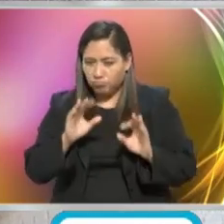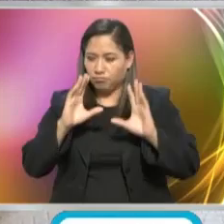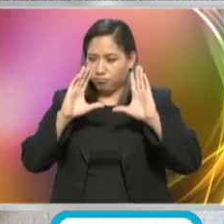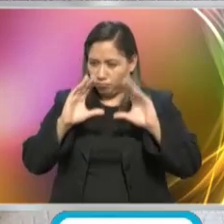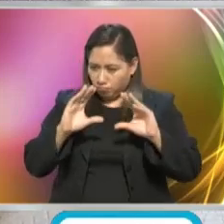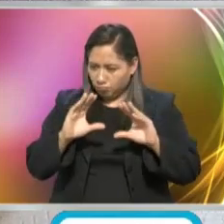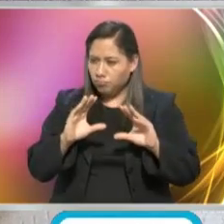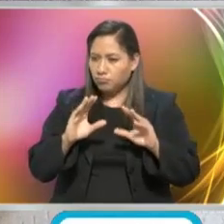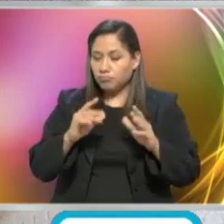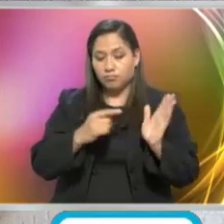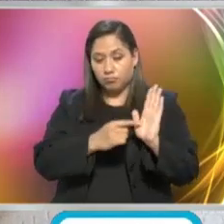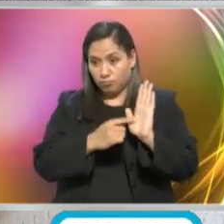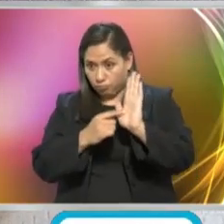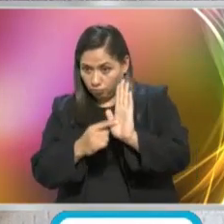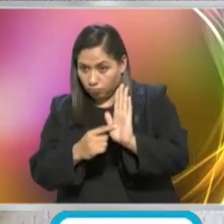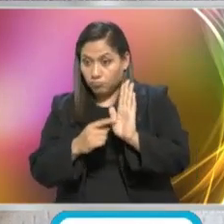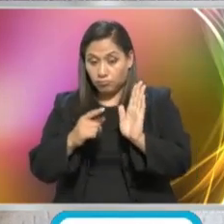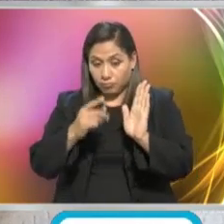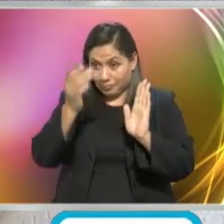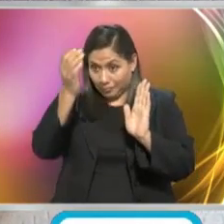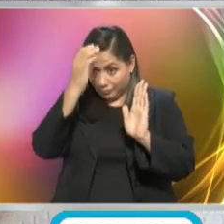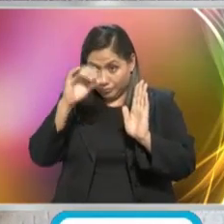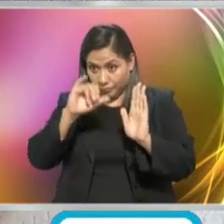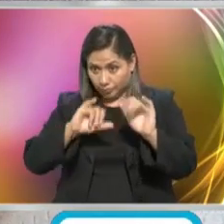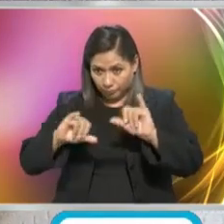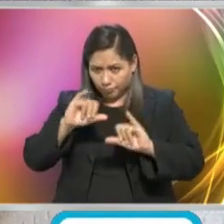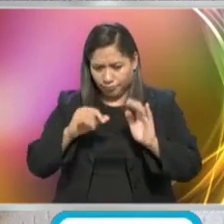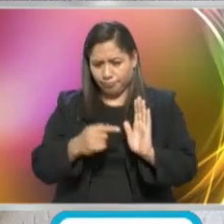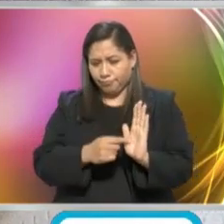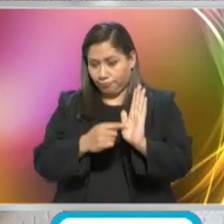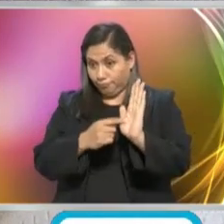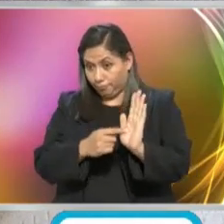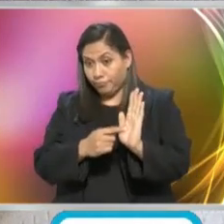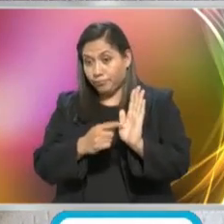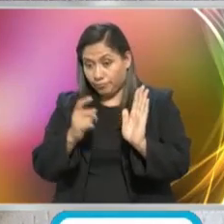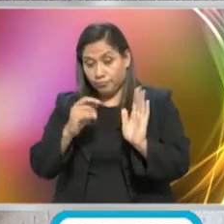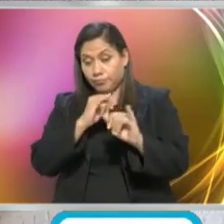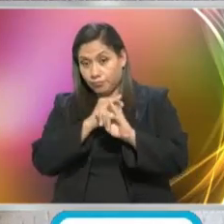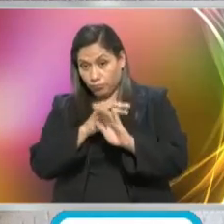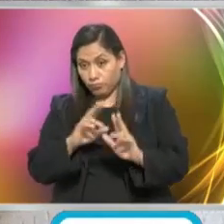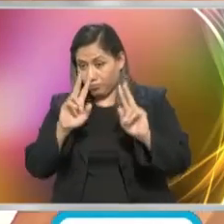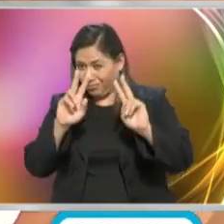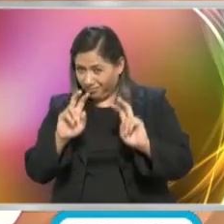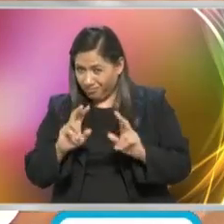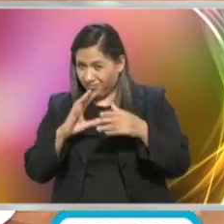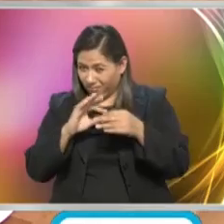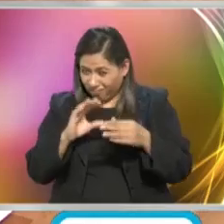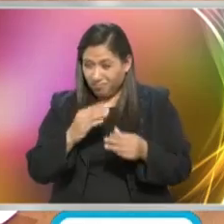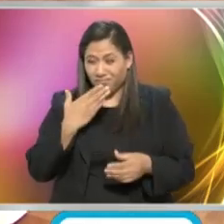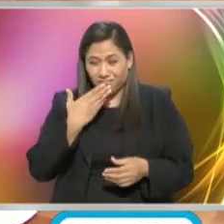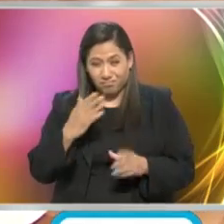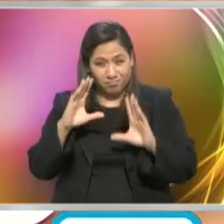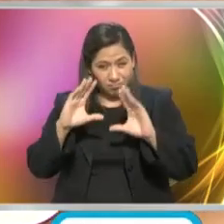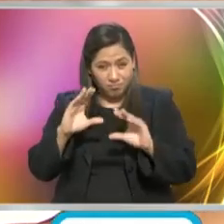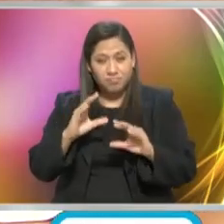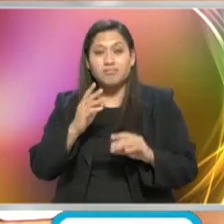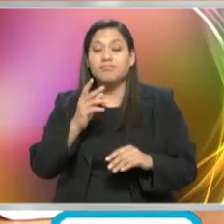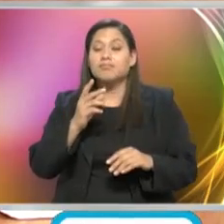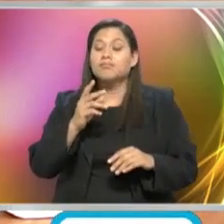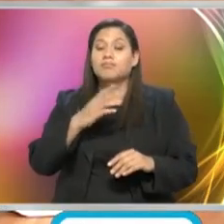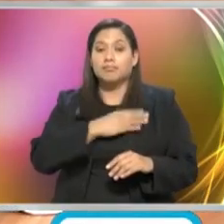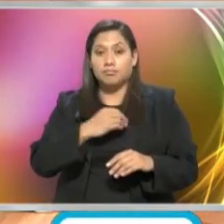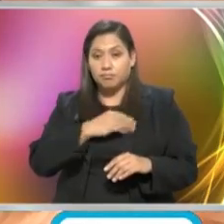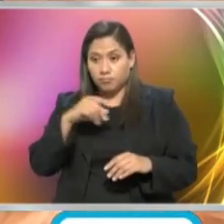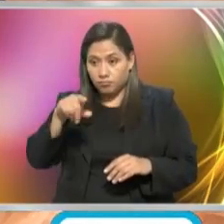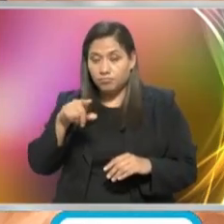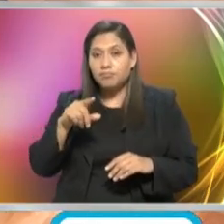en la ciencia, en la que hay evidentemente toda esta información y toda esta orientación para prevenir, entre otras